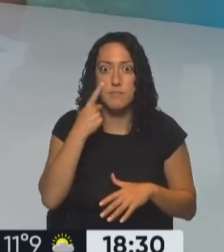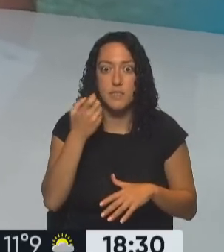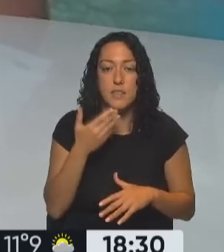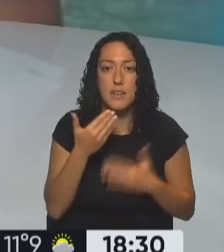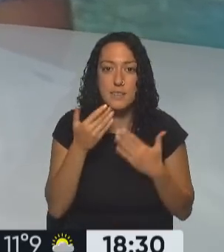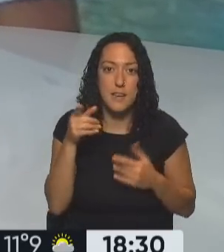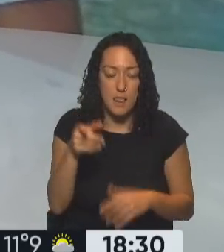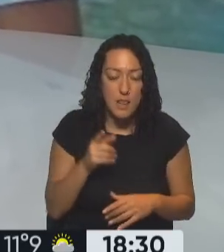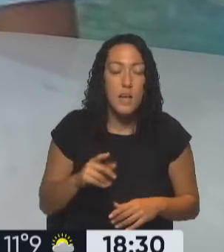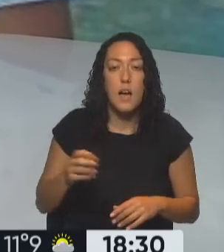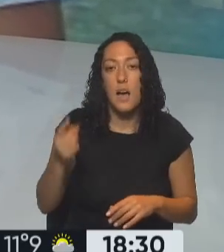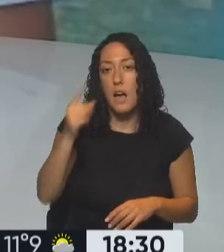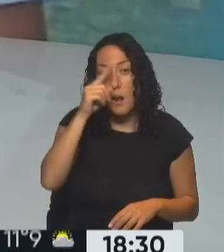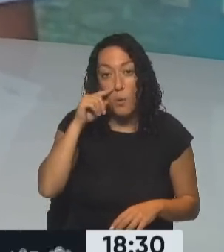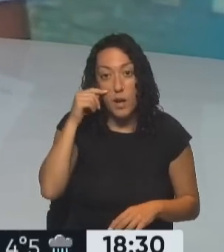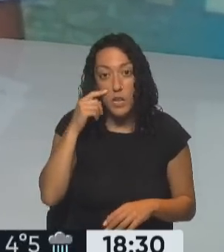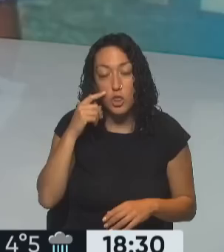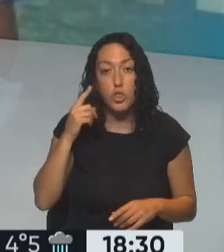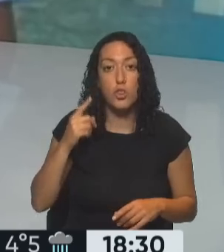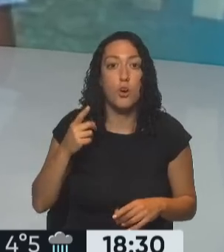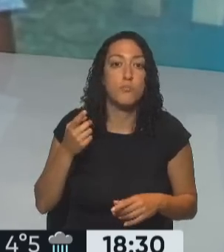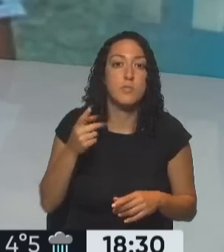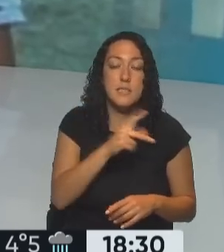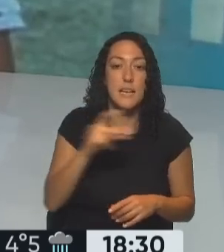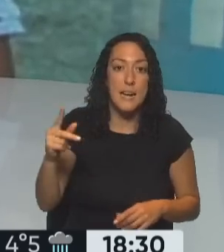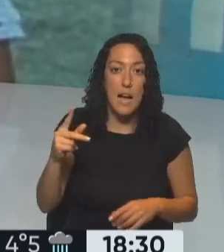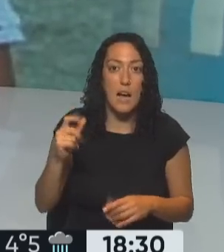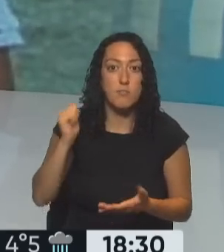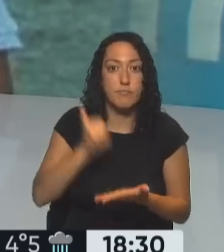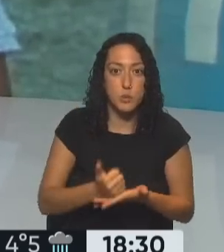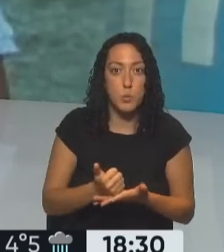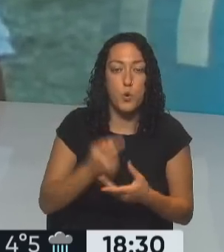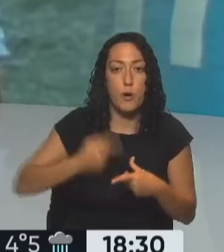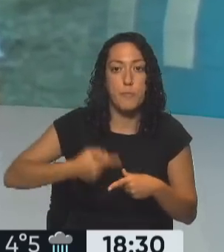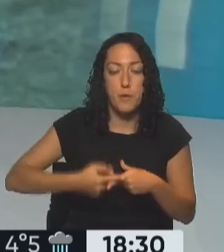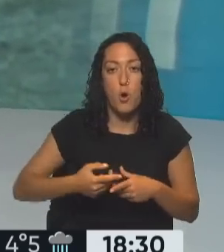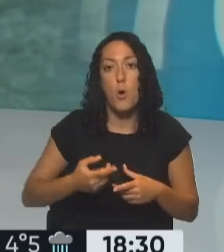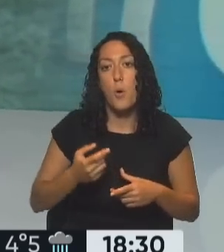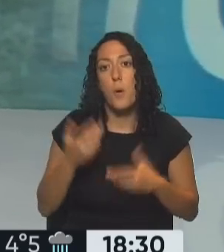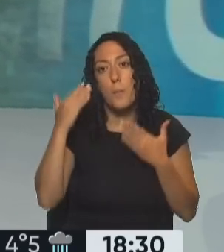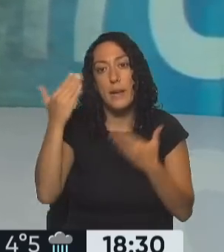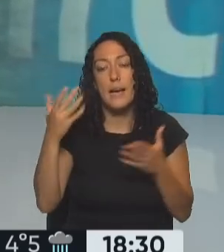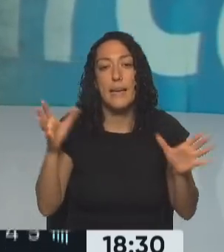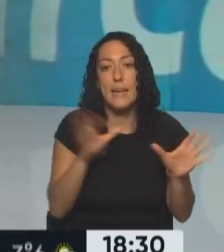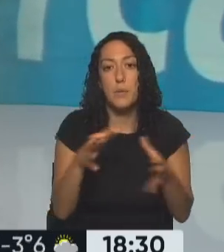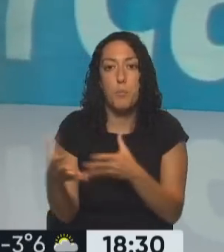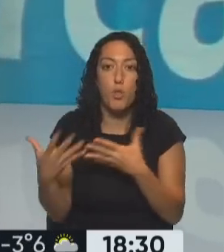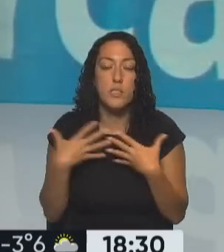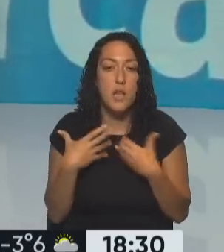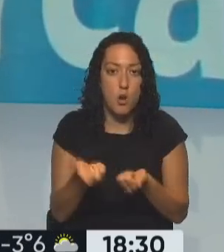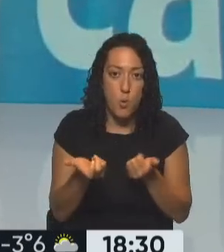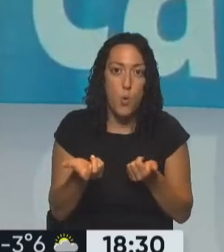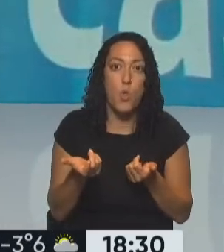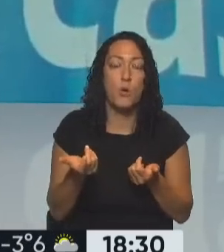el presidente Alberto Fernández homenajeando justamente a 3 años a los trabajadores, a los equipos de salud